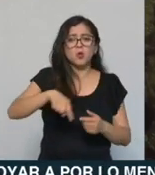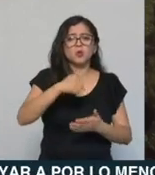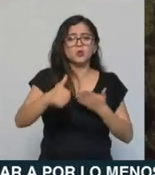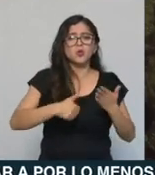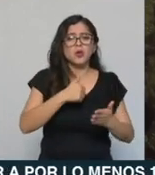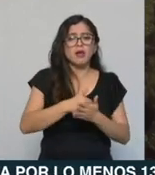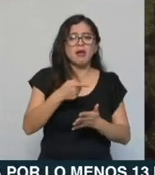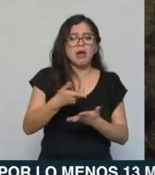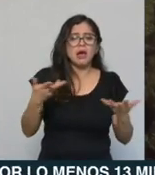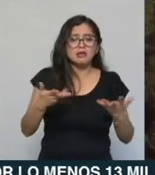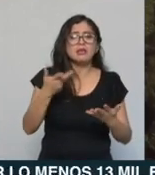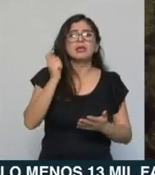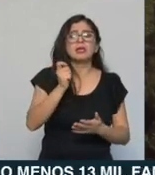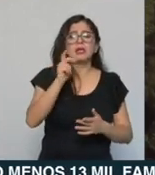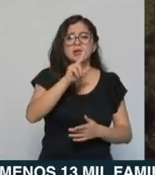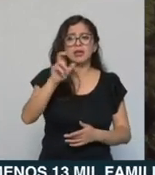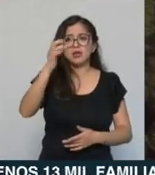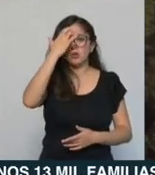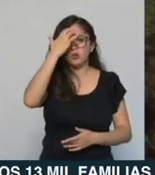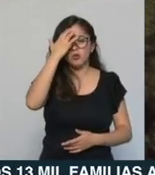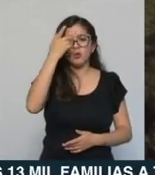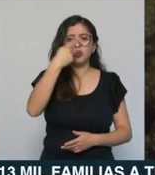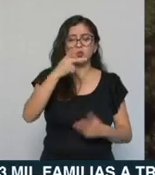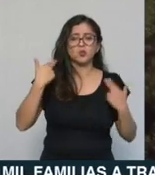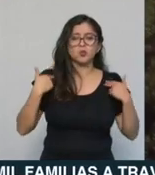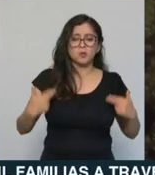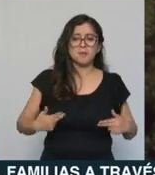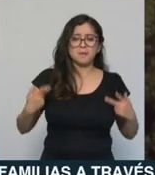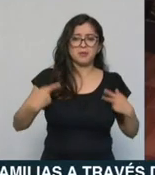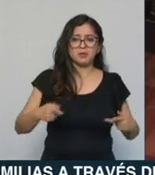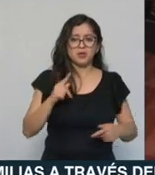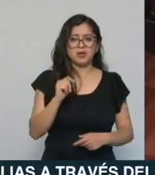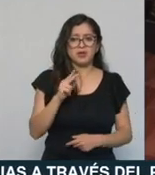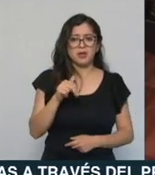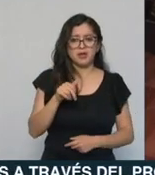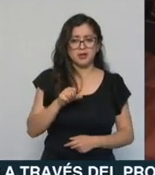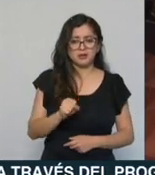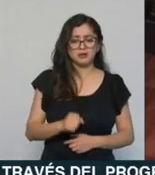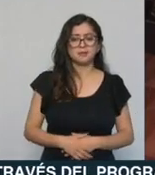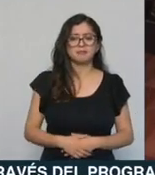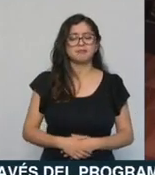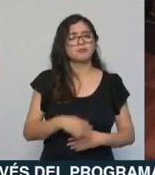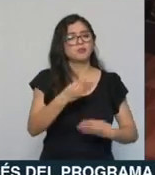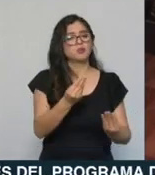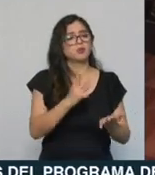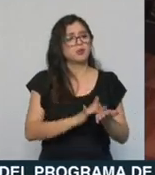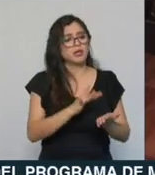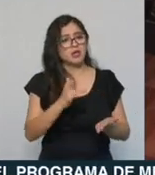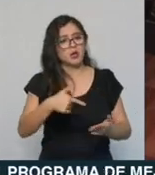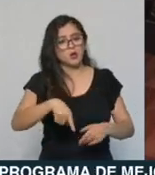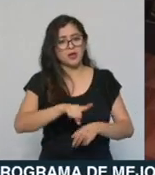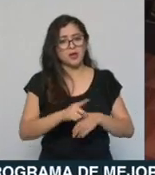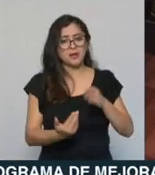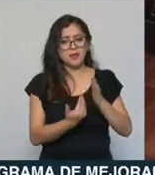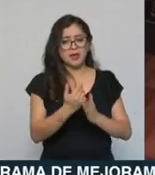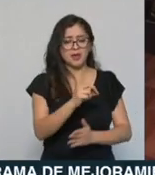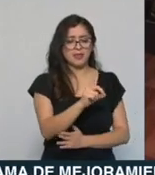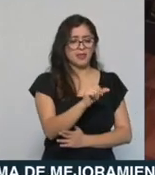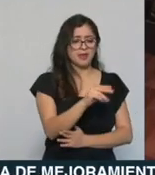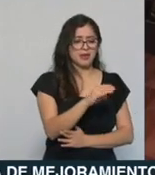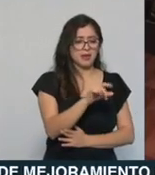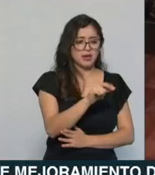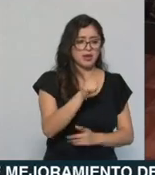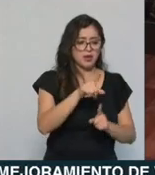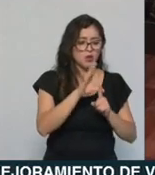para reconocer la condición humana de las personas trans. Bueno, pues queremos agradecerle mucho que nos hayan acompañado esta mañana. Daniela Cerón Martínez,